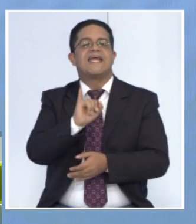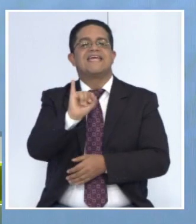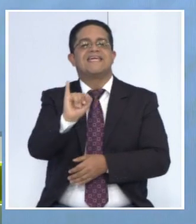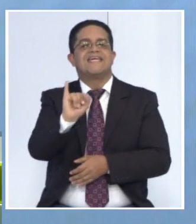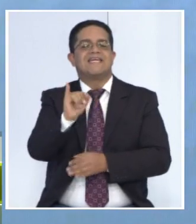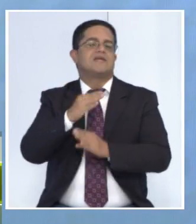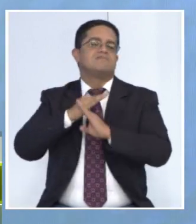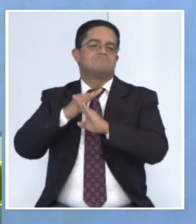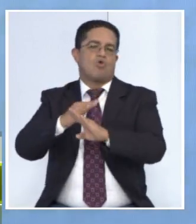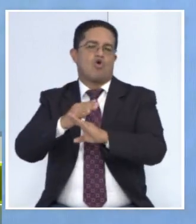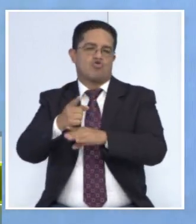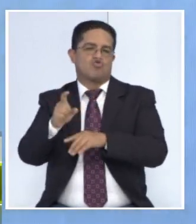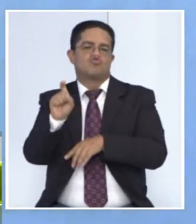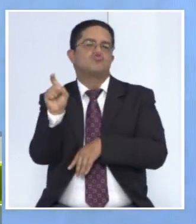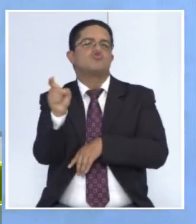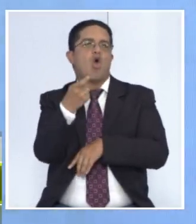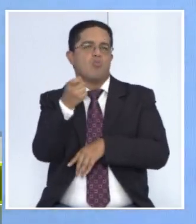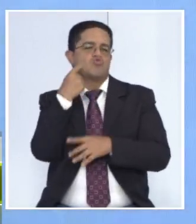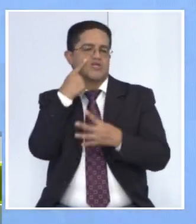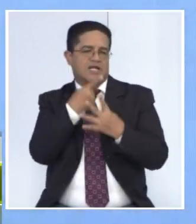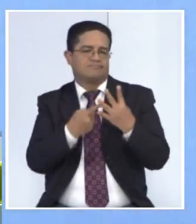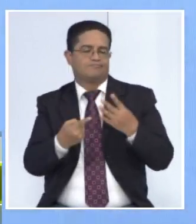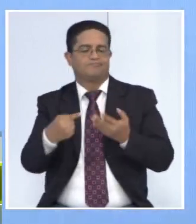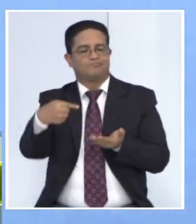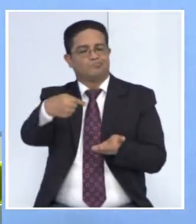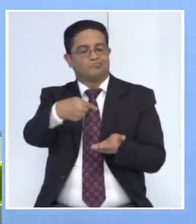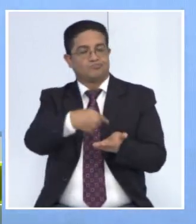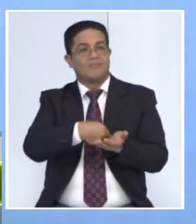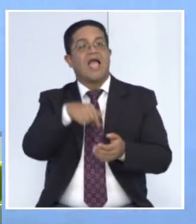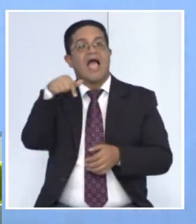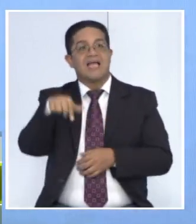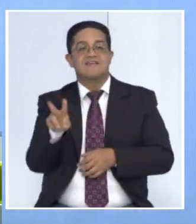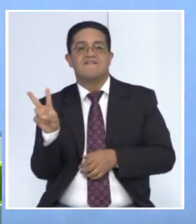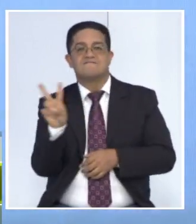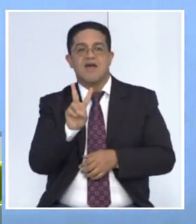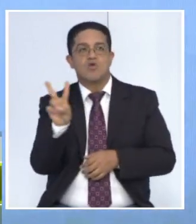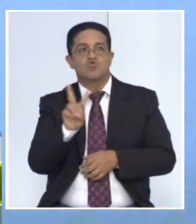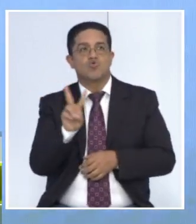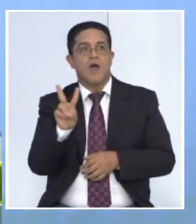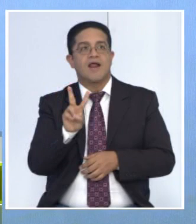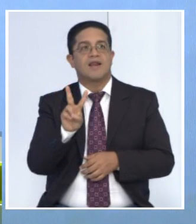la cual se producía en nuestro país